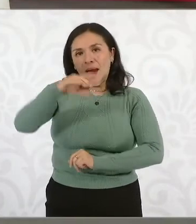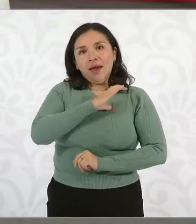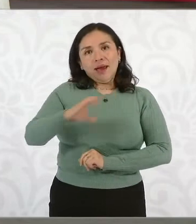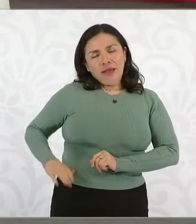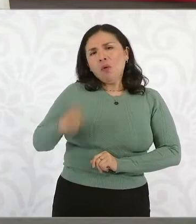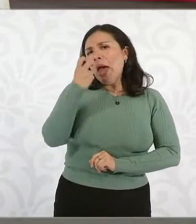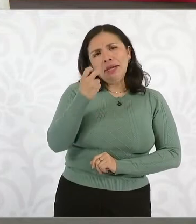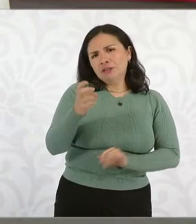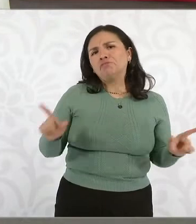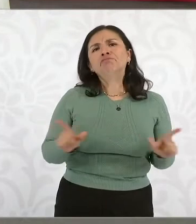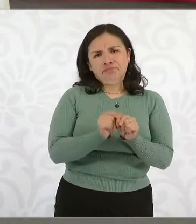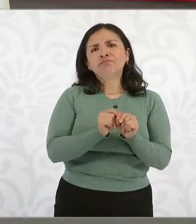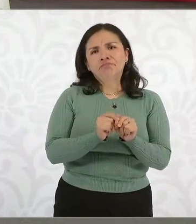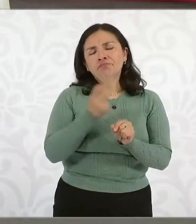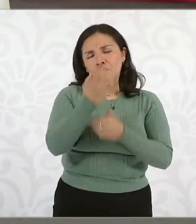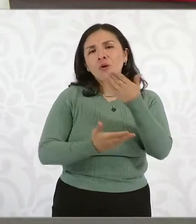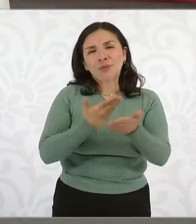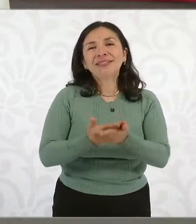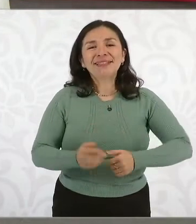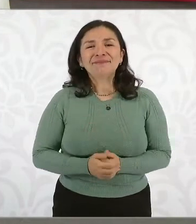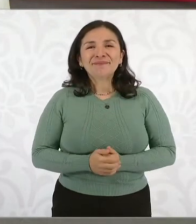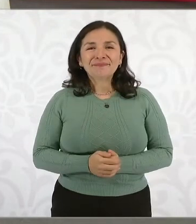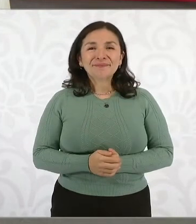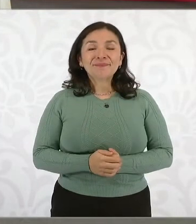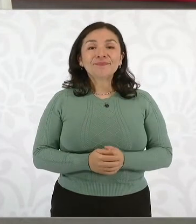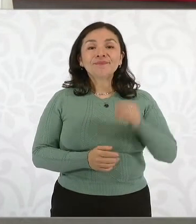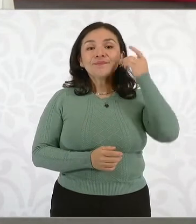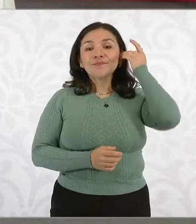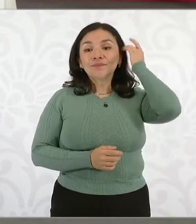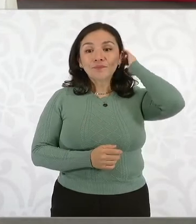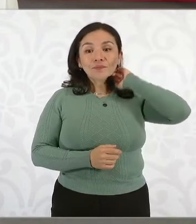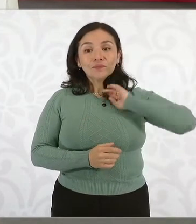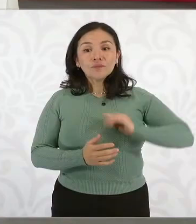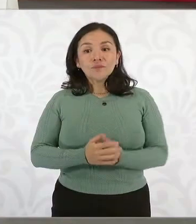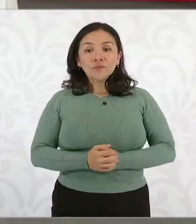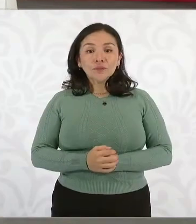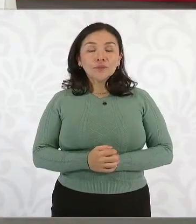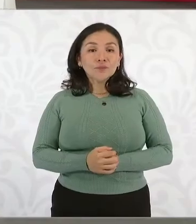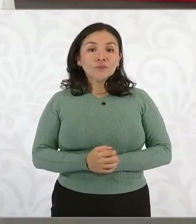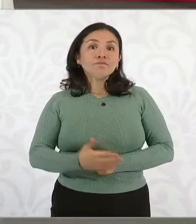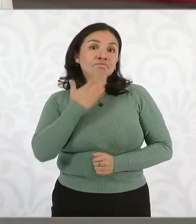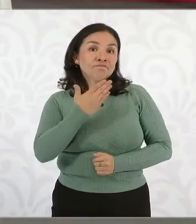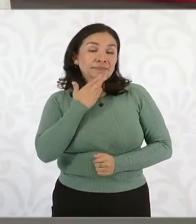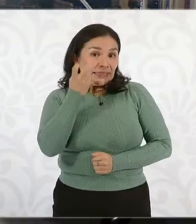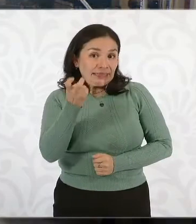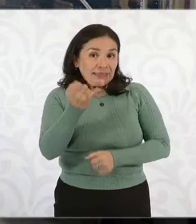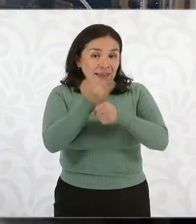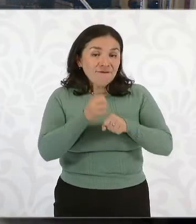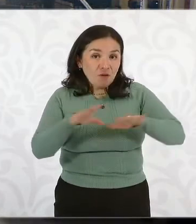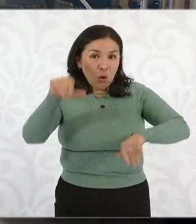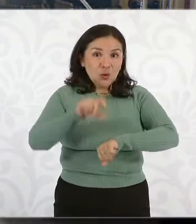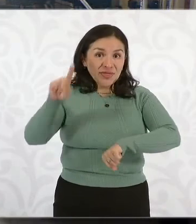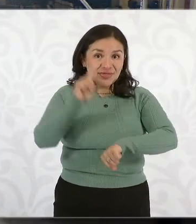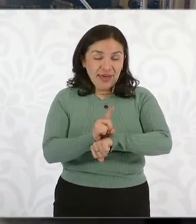sería, Presidenta, la propuesta. Es cuanto. Bueno, pues esta es la información del día de